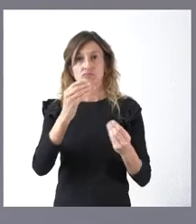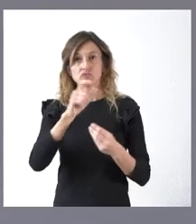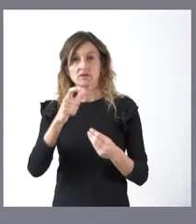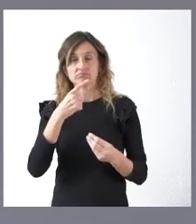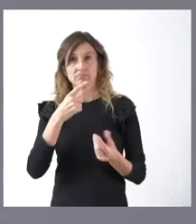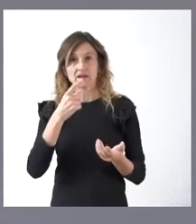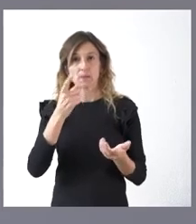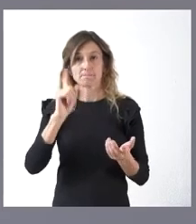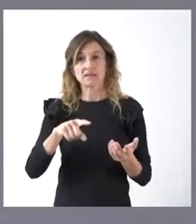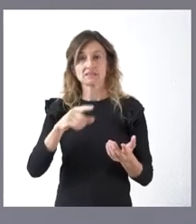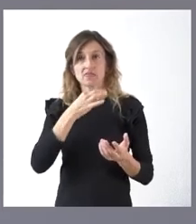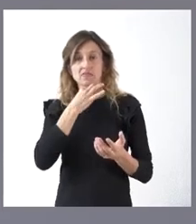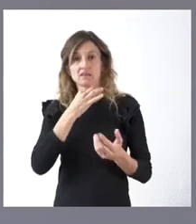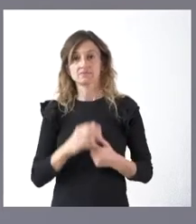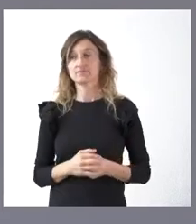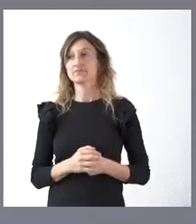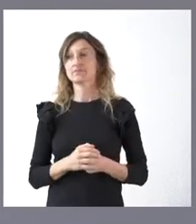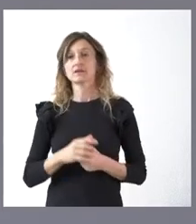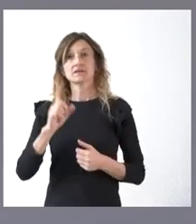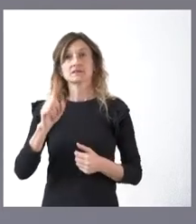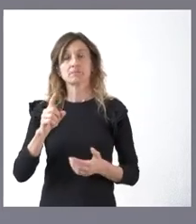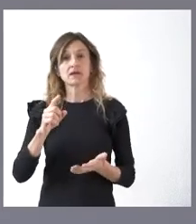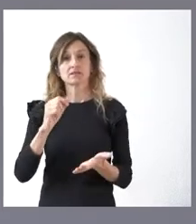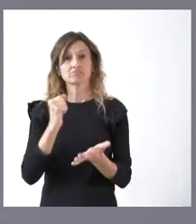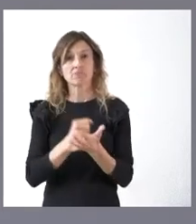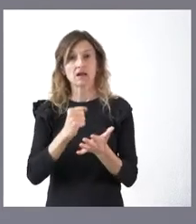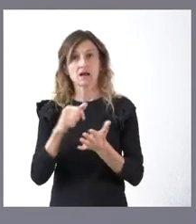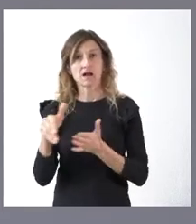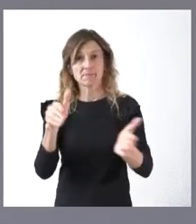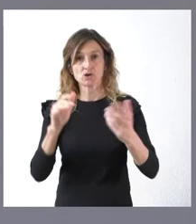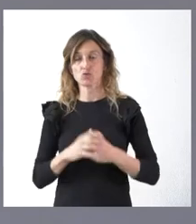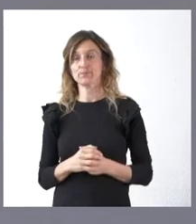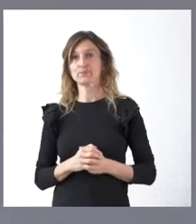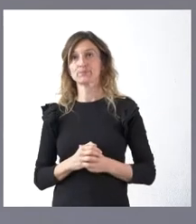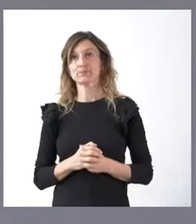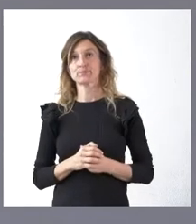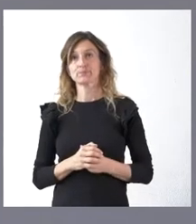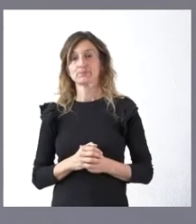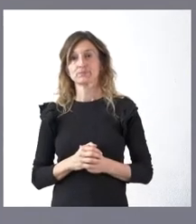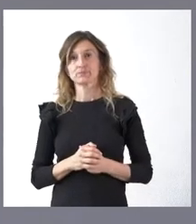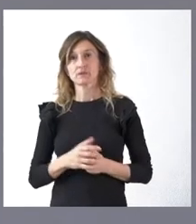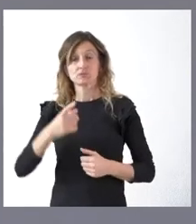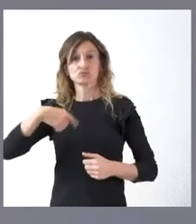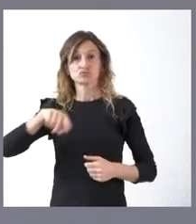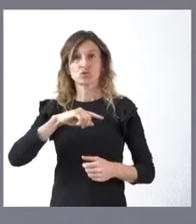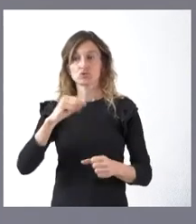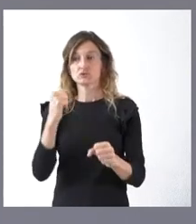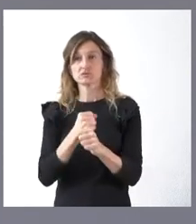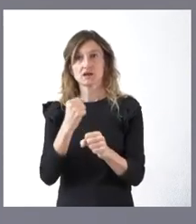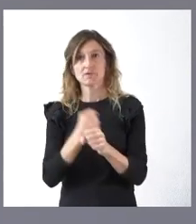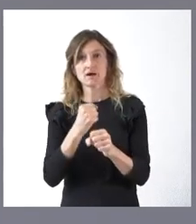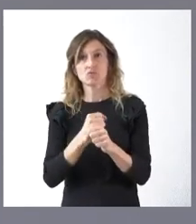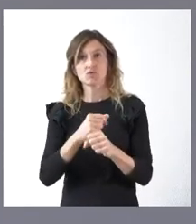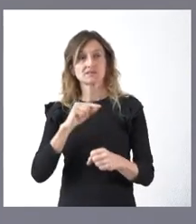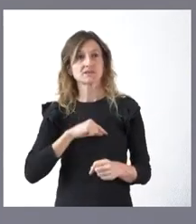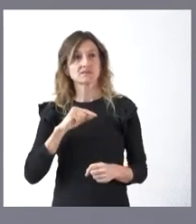llegar a fin de mes también nos marca un rumbo a todos y por tanto Ahí estamos trabajando Yo tengo la sección de que